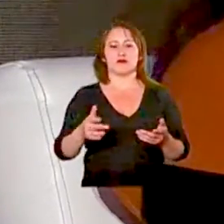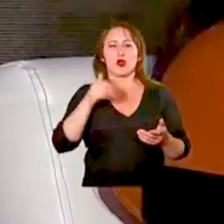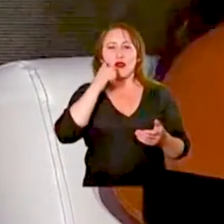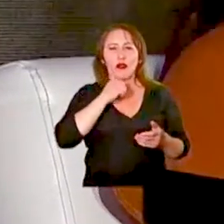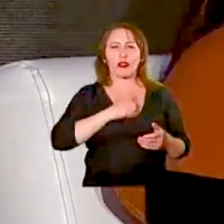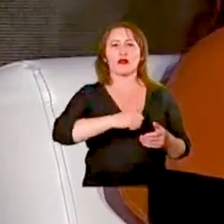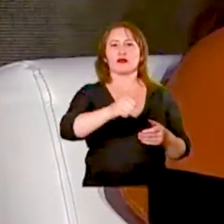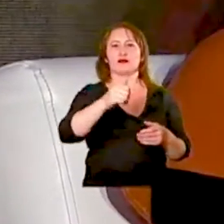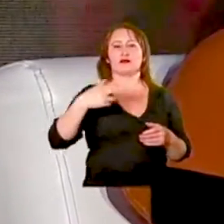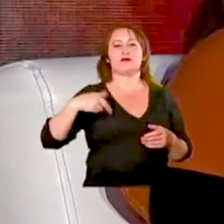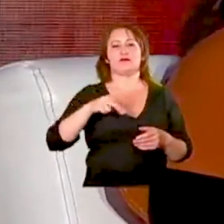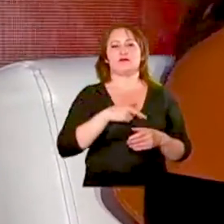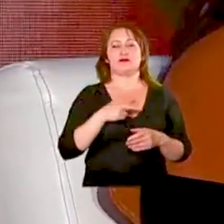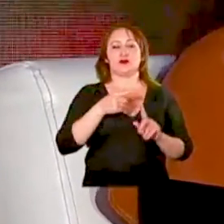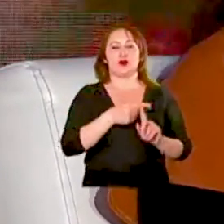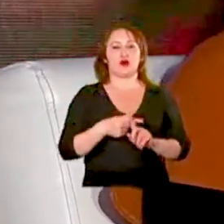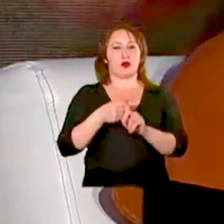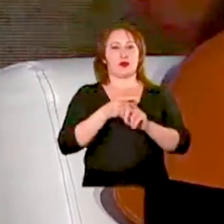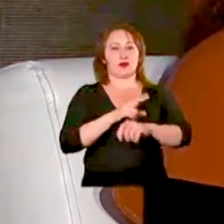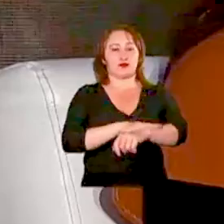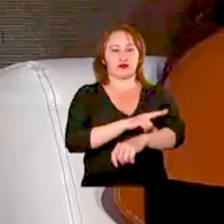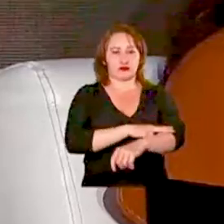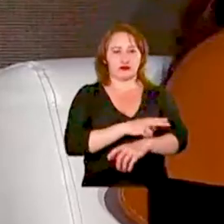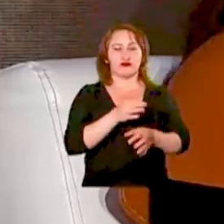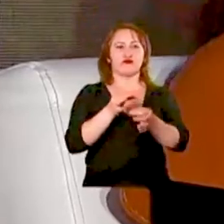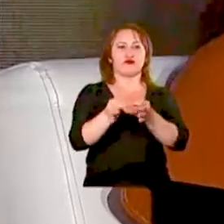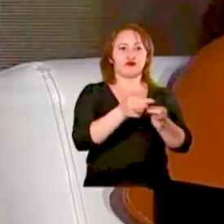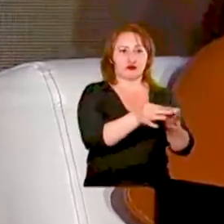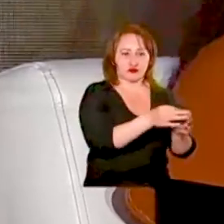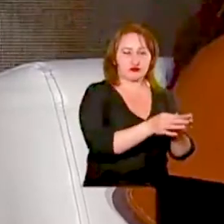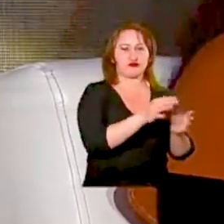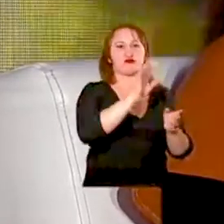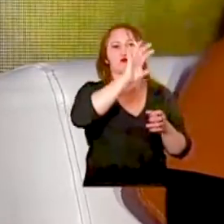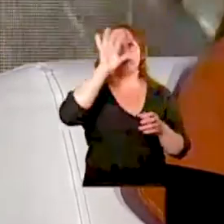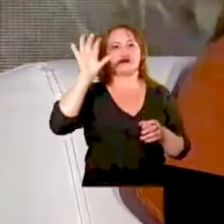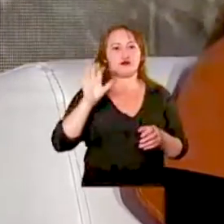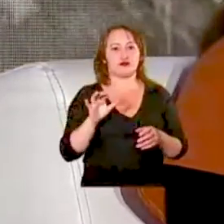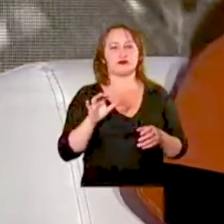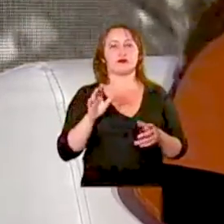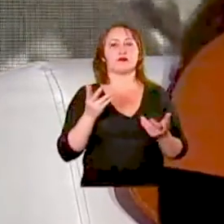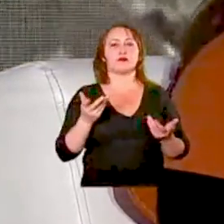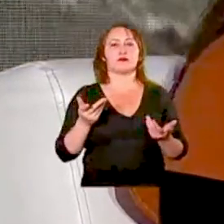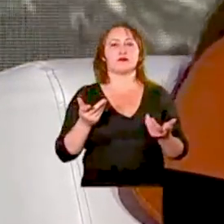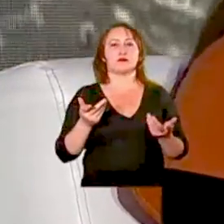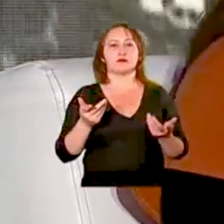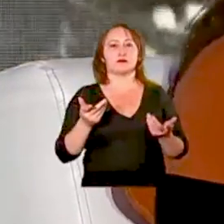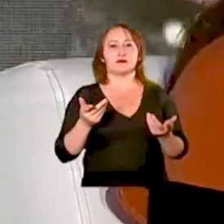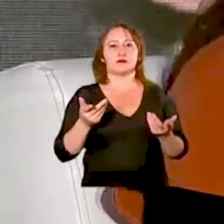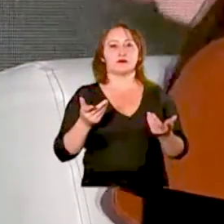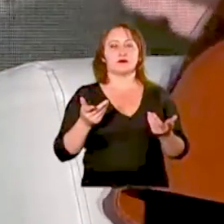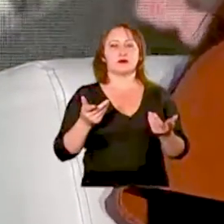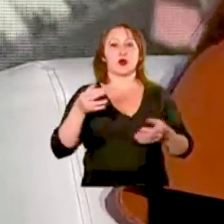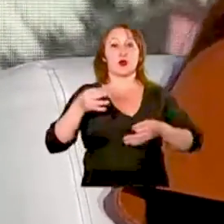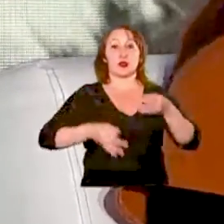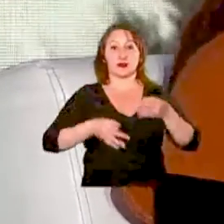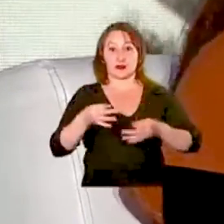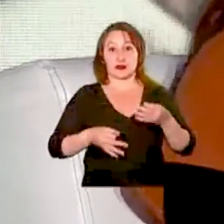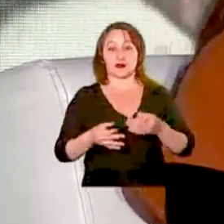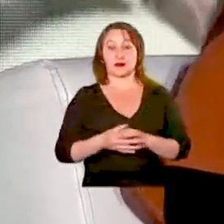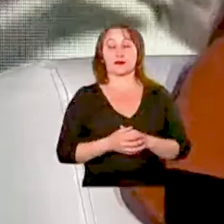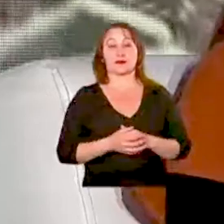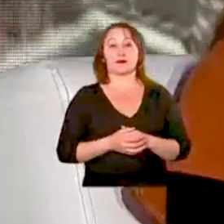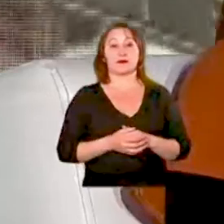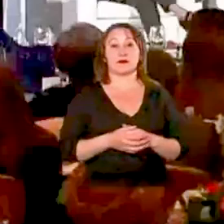a día entre nuestros procuradores provinciales, nuestros procuradores regionales, nuestros procuradores